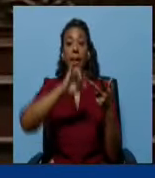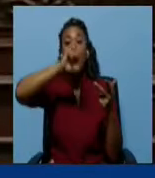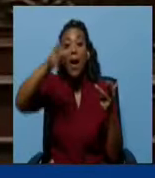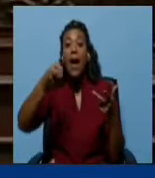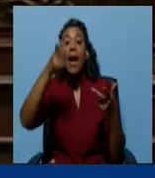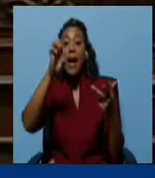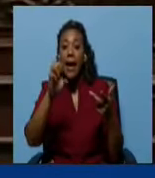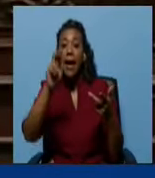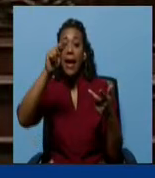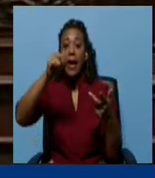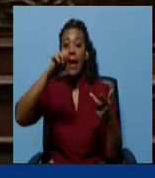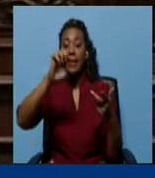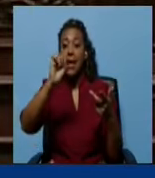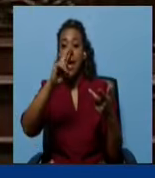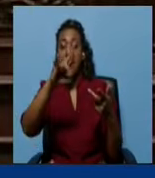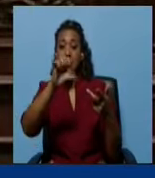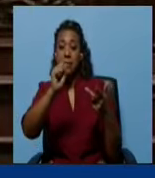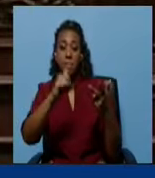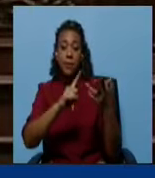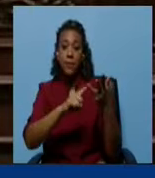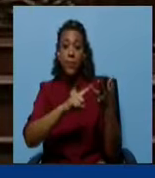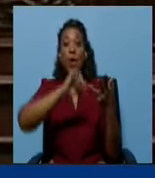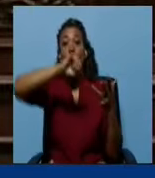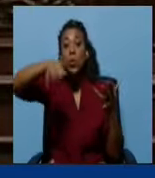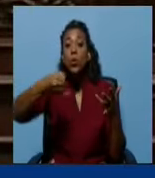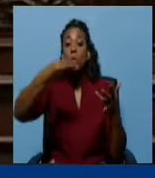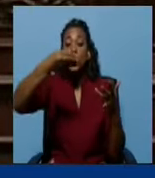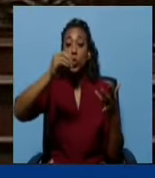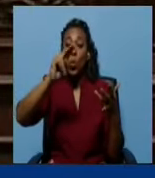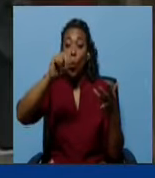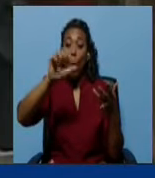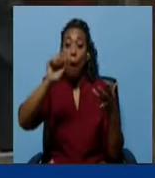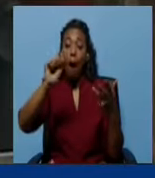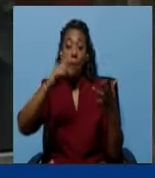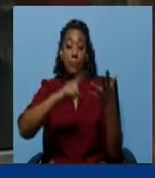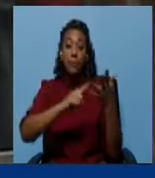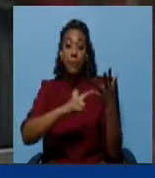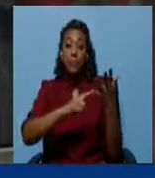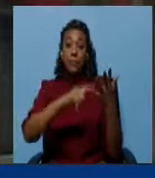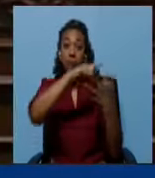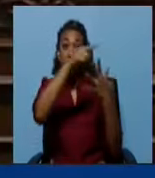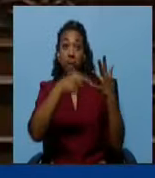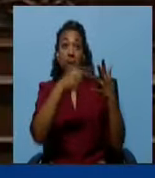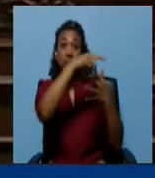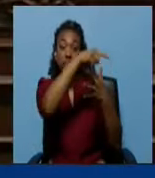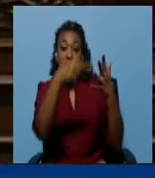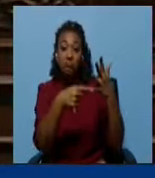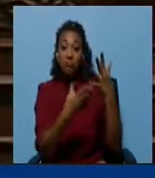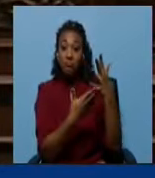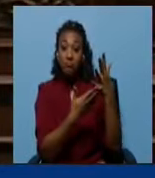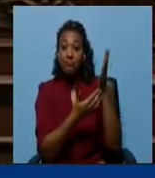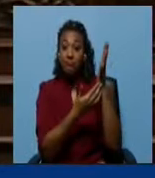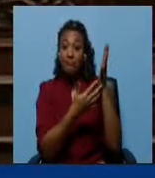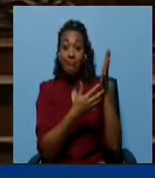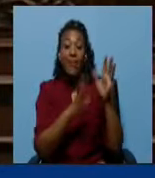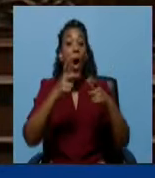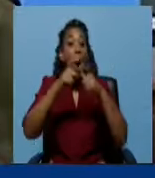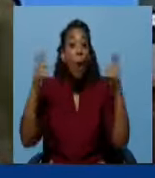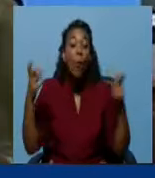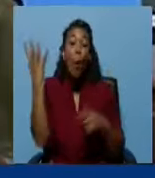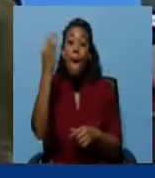Génesis Garbet, Joan Contreras y Grecia Colmenares. Párense, pues. Sí